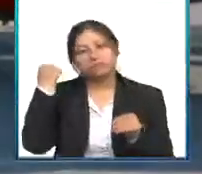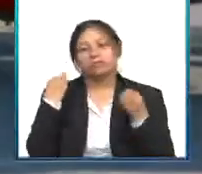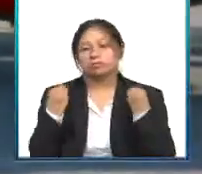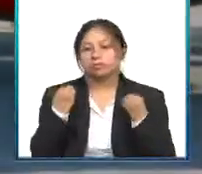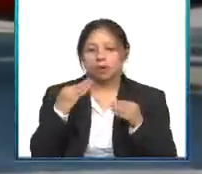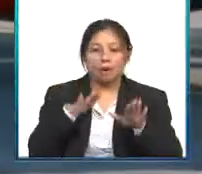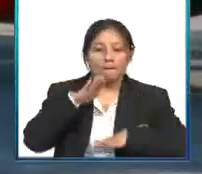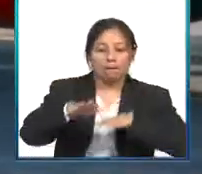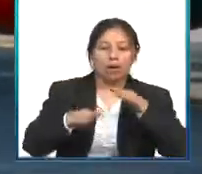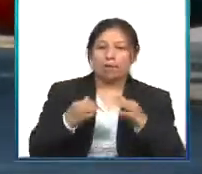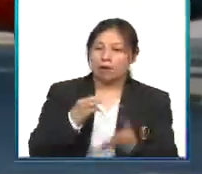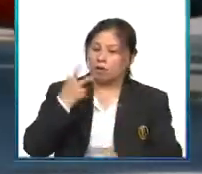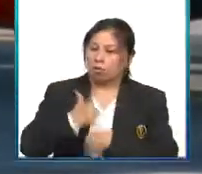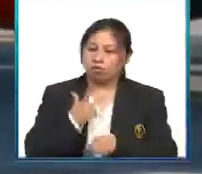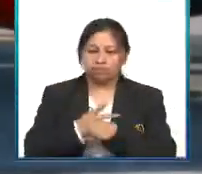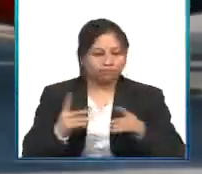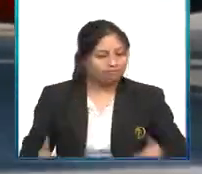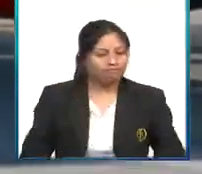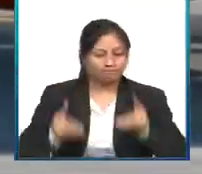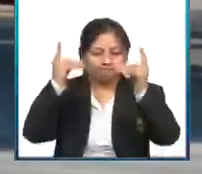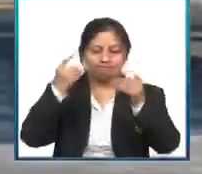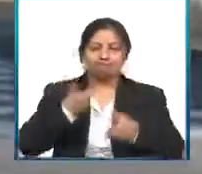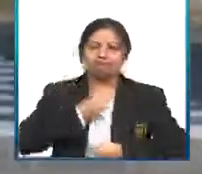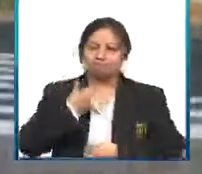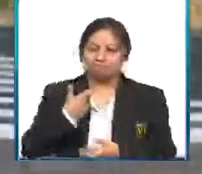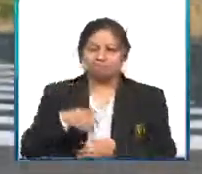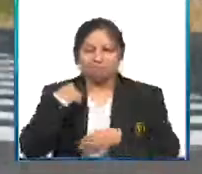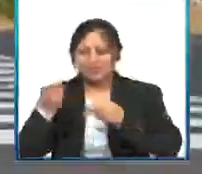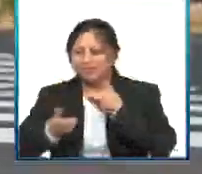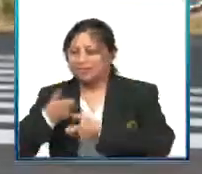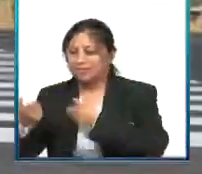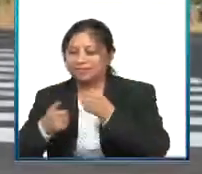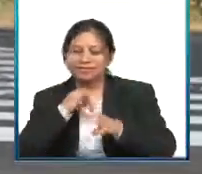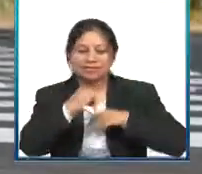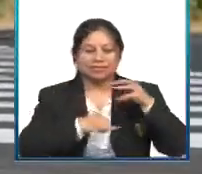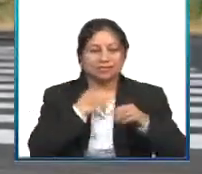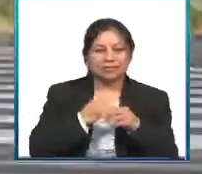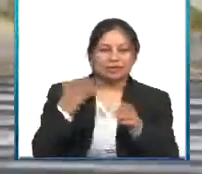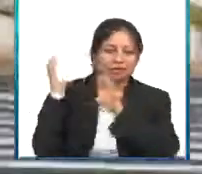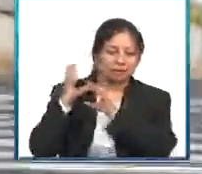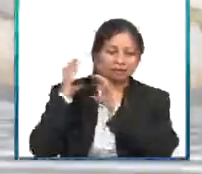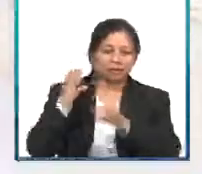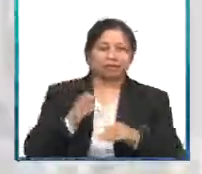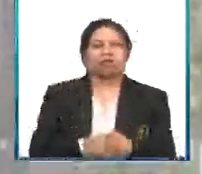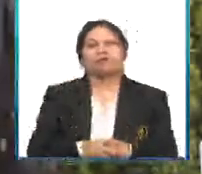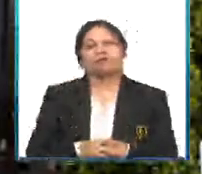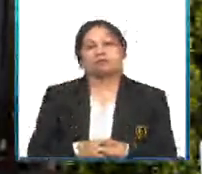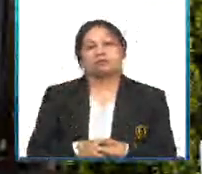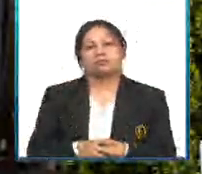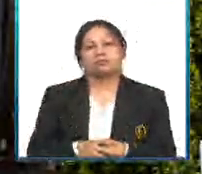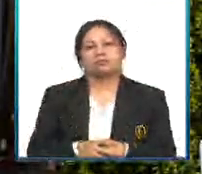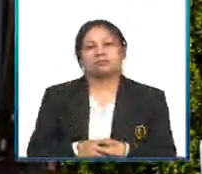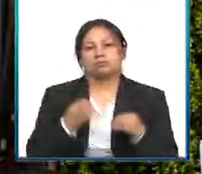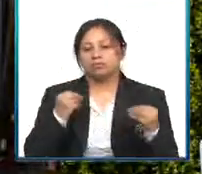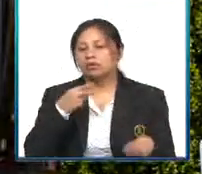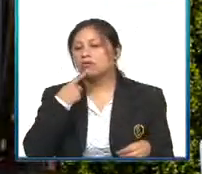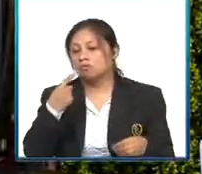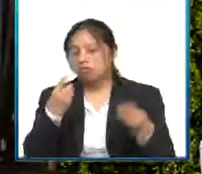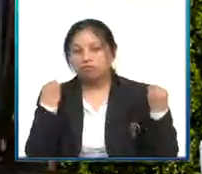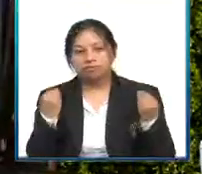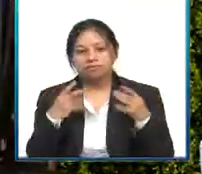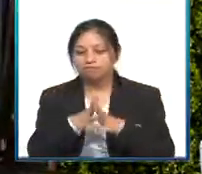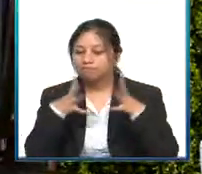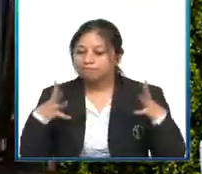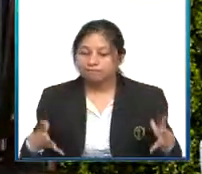un gran paso para Guatemala para desarrollar el comercio internacional, turismo y transporte de carga aérea. Fue una gran noticia para